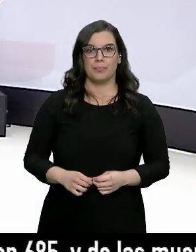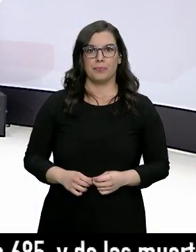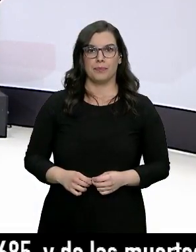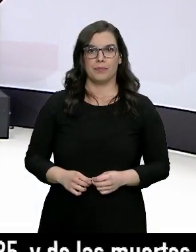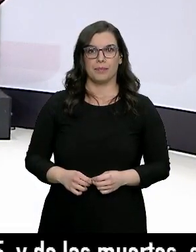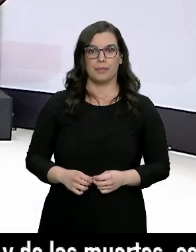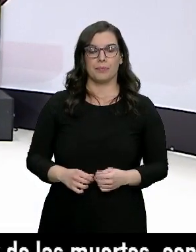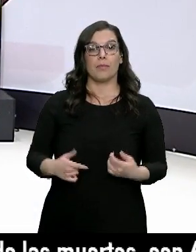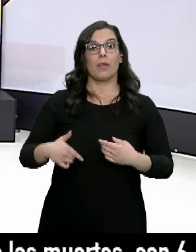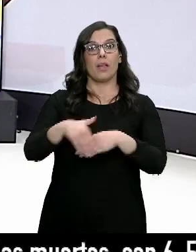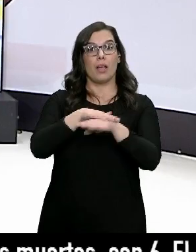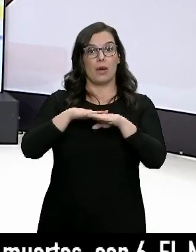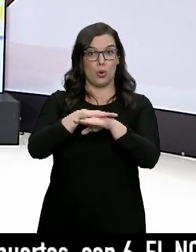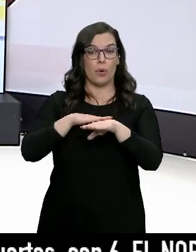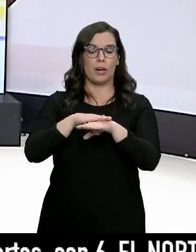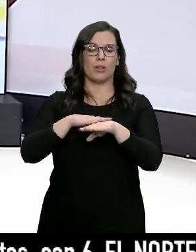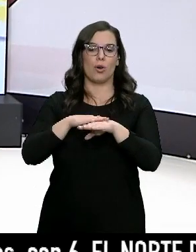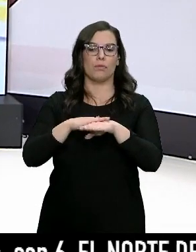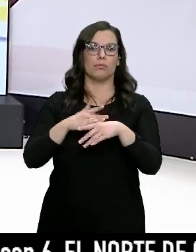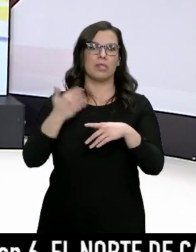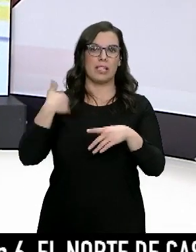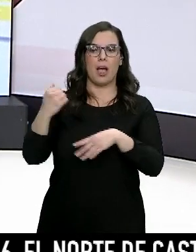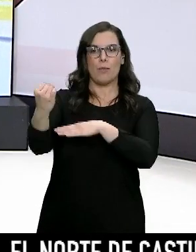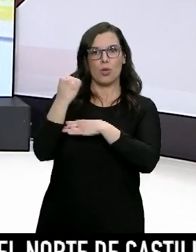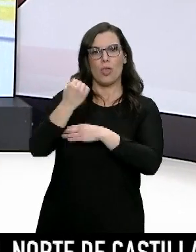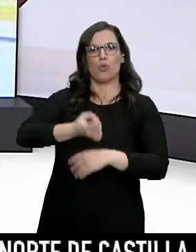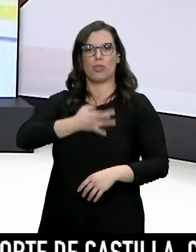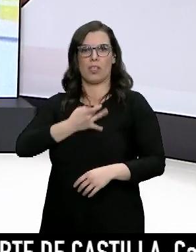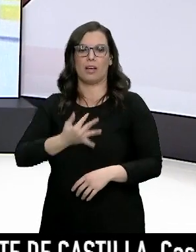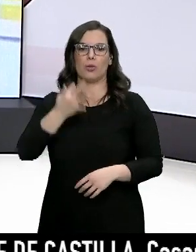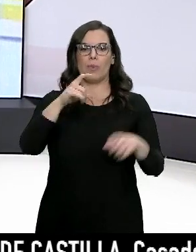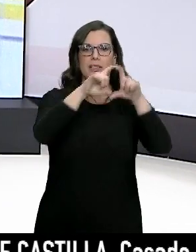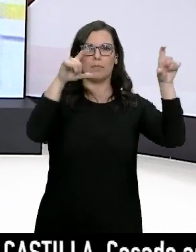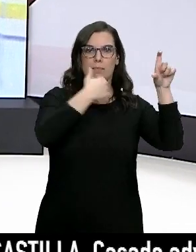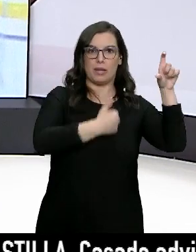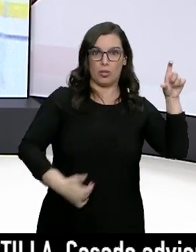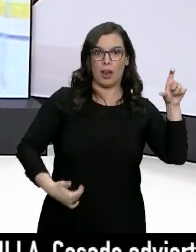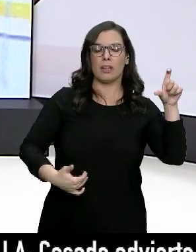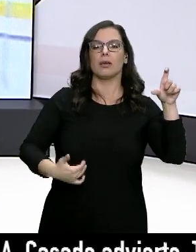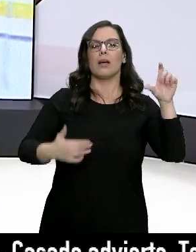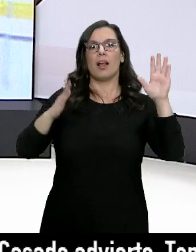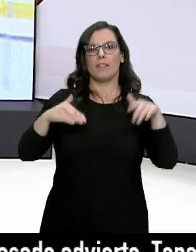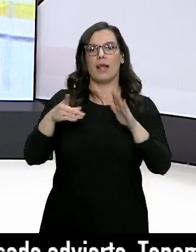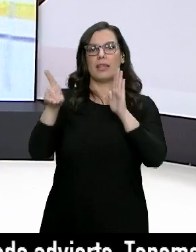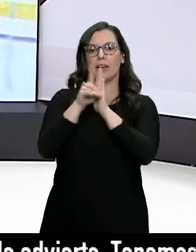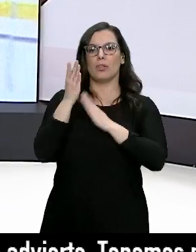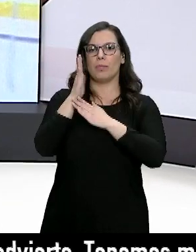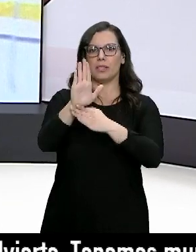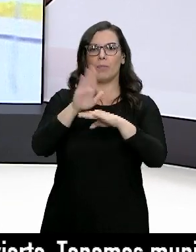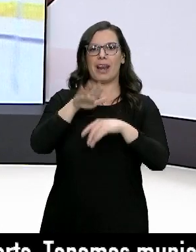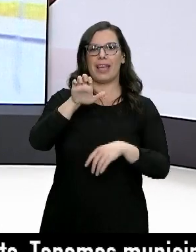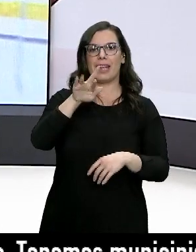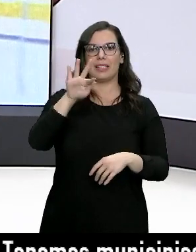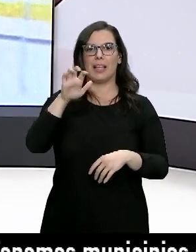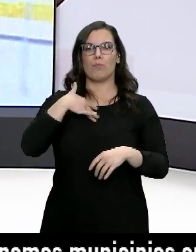El Gobierno, tras el respaldo de los sindicatos y de la patronal a la prórroga de los ERTE, ha presentado el decreto que lo va a hacer